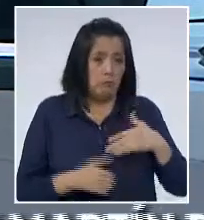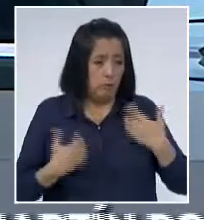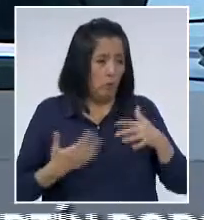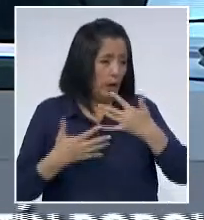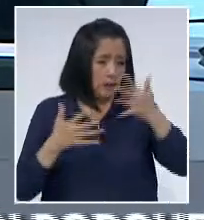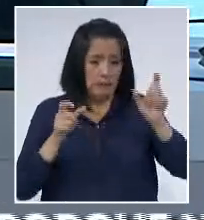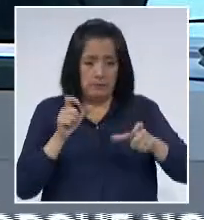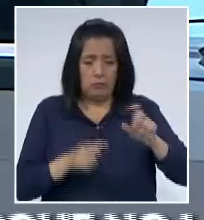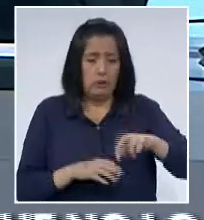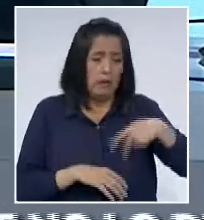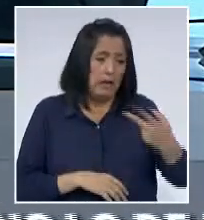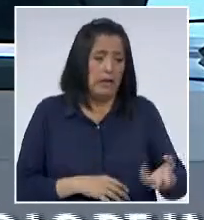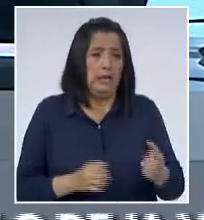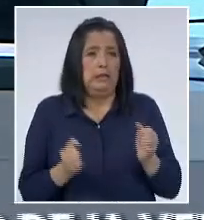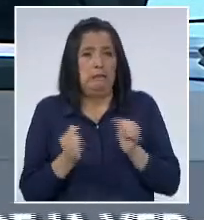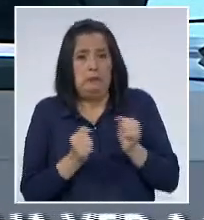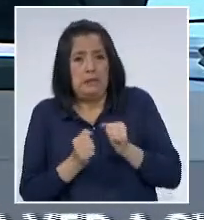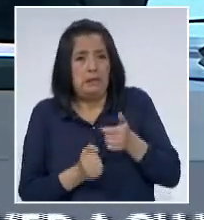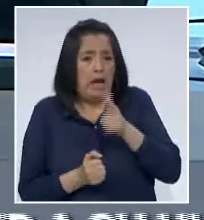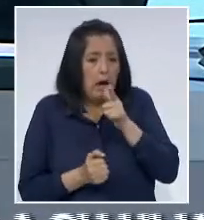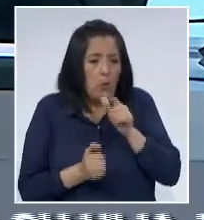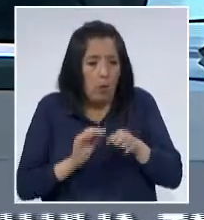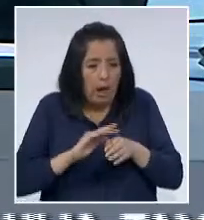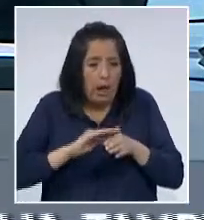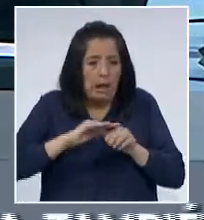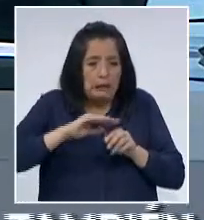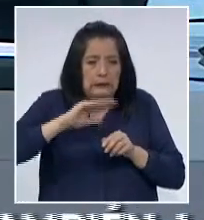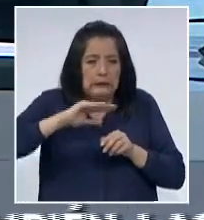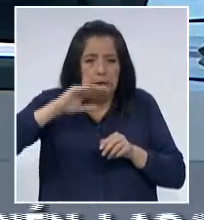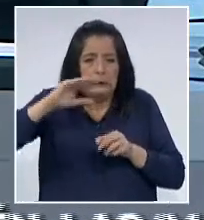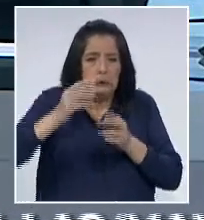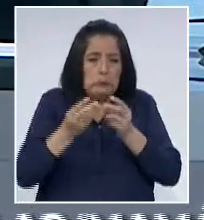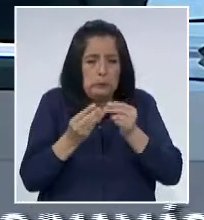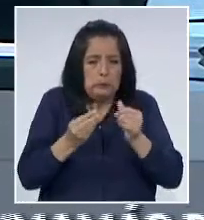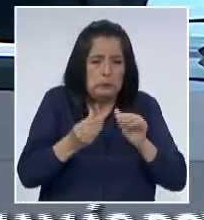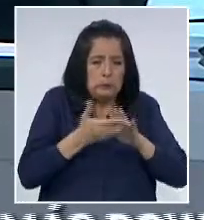cualquiera y en invierno, cuando es un poco mojadito, esa tierra se vuelve jabón. Sin duda.